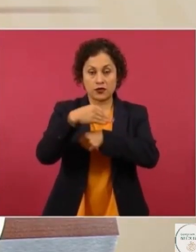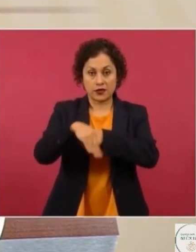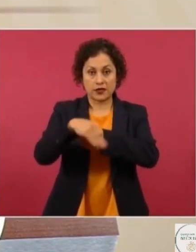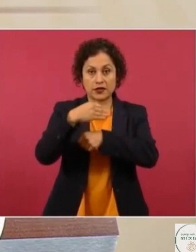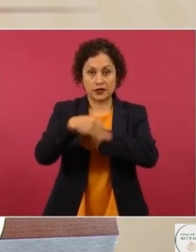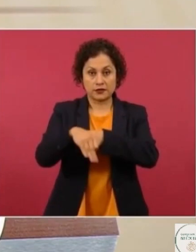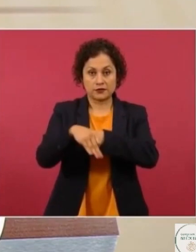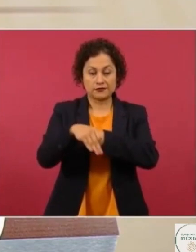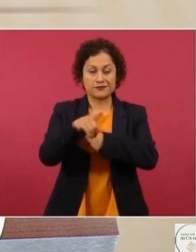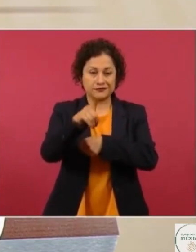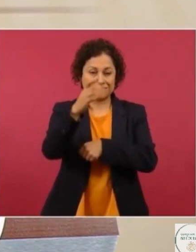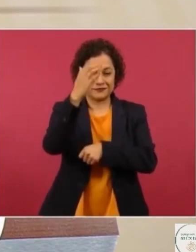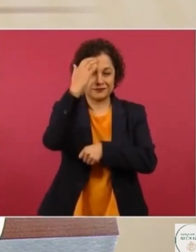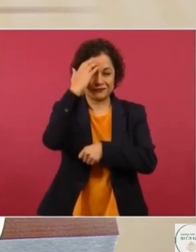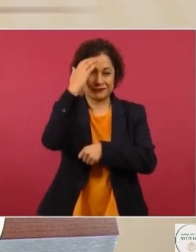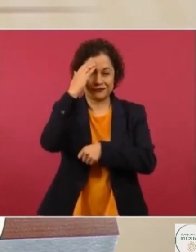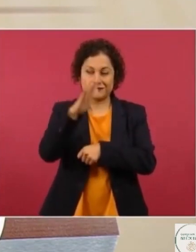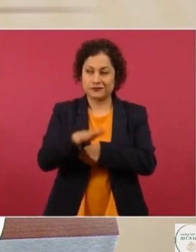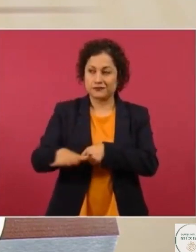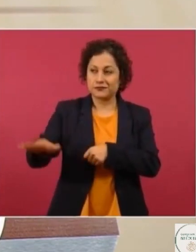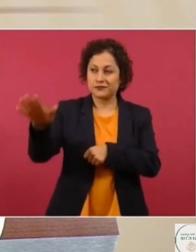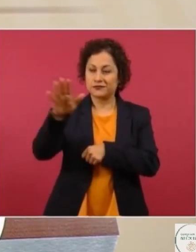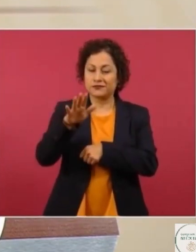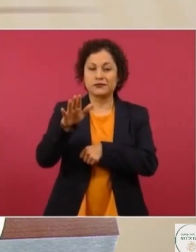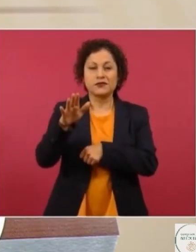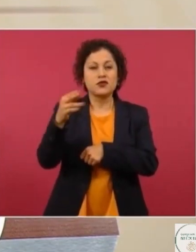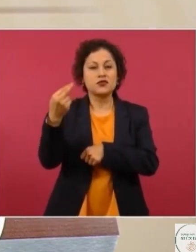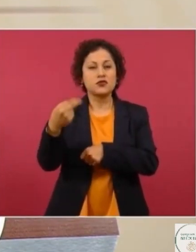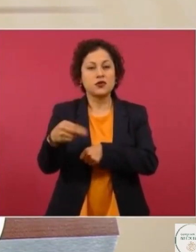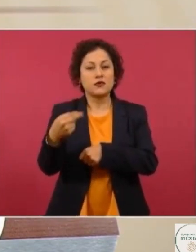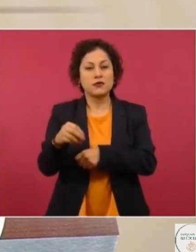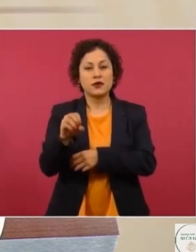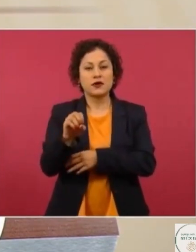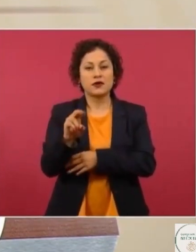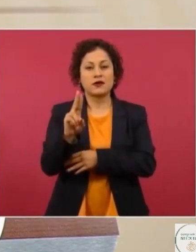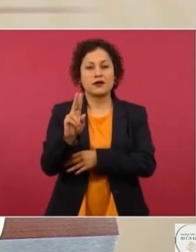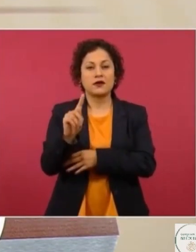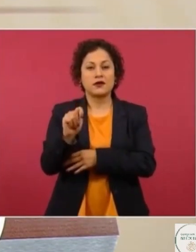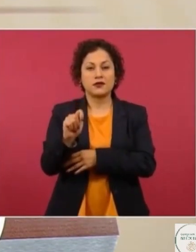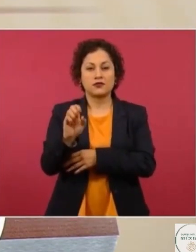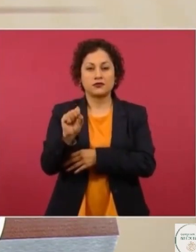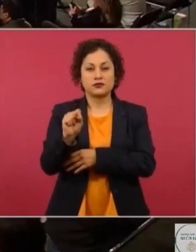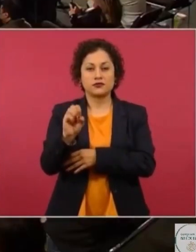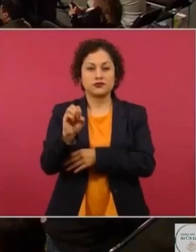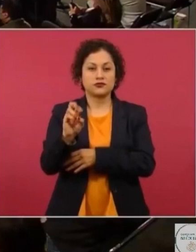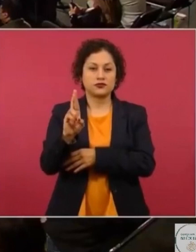el famoso outsourcing, que todavía, aunque ya está